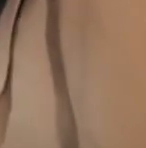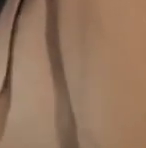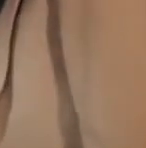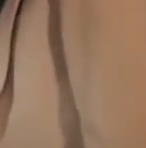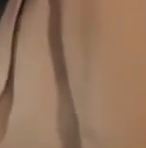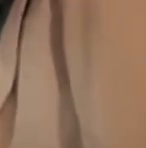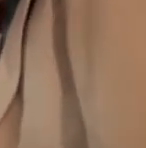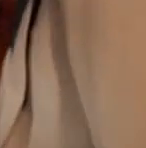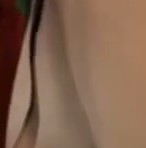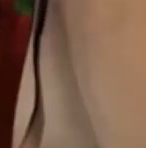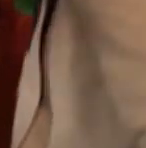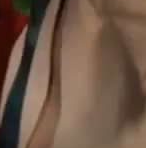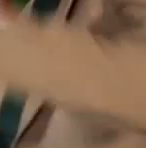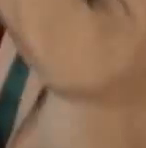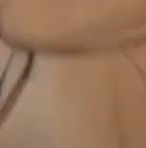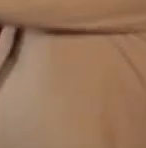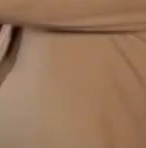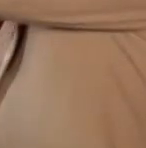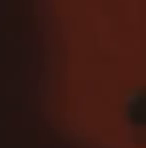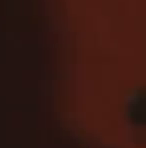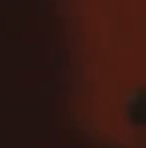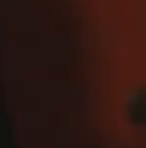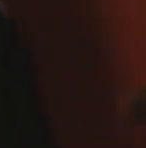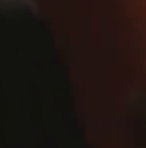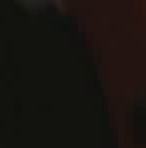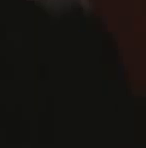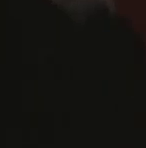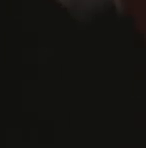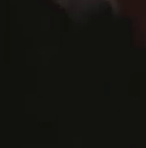se llama esa canción que le compuso el maestro Araujo a doña Carlota Jaramillo?